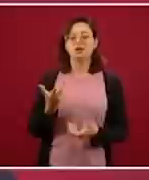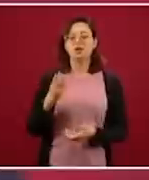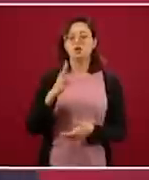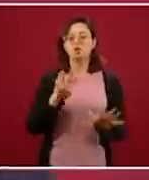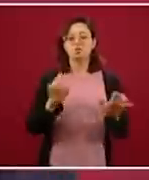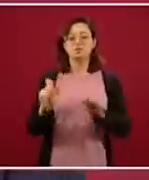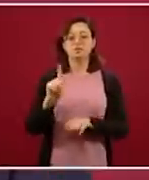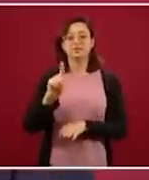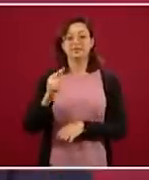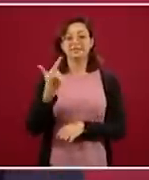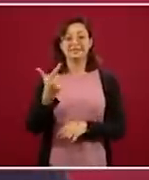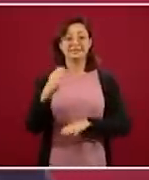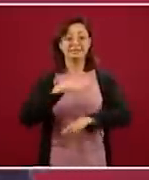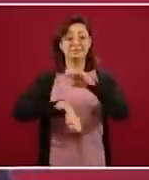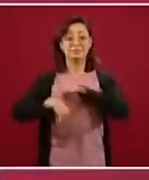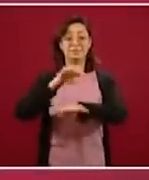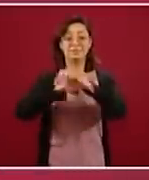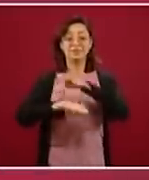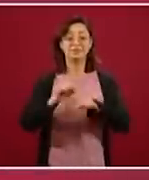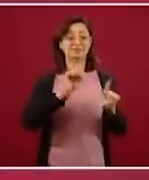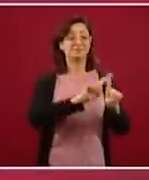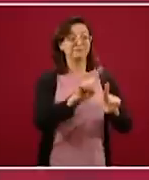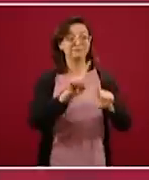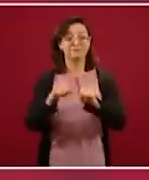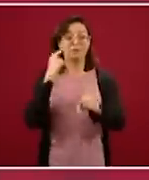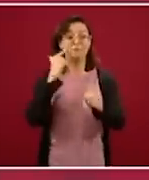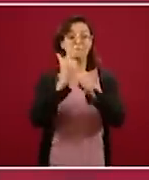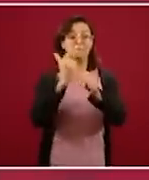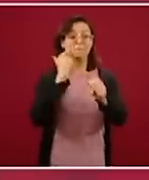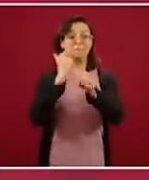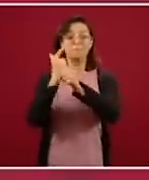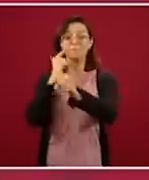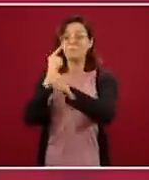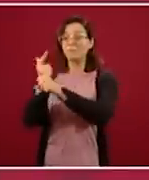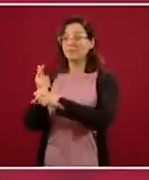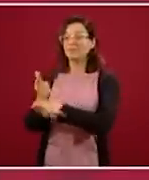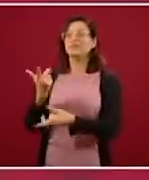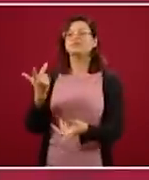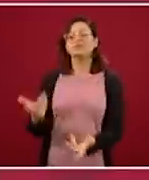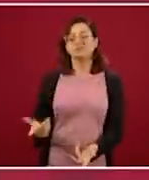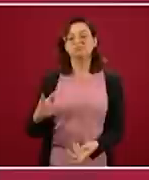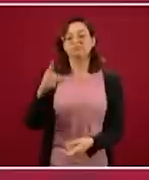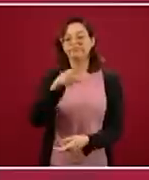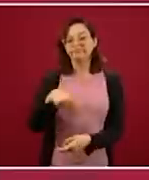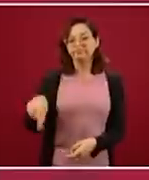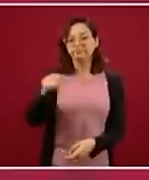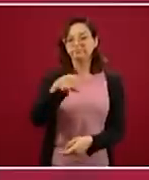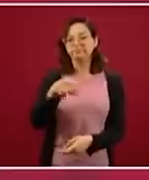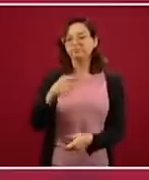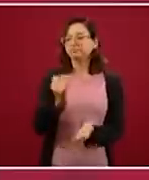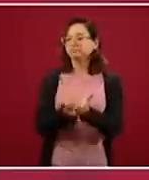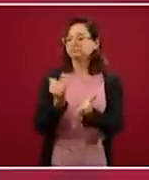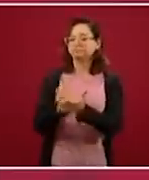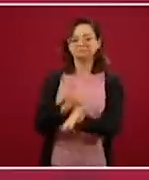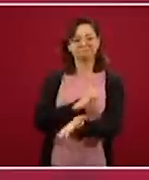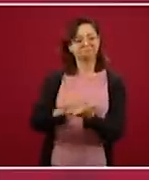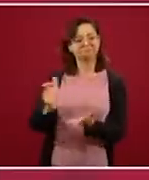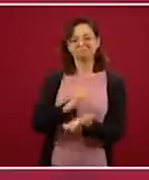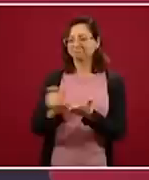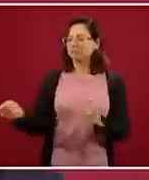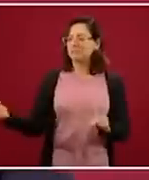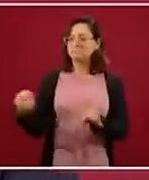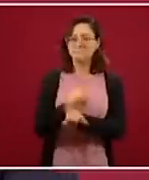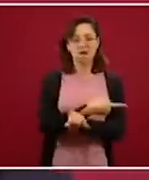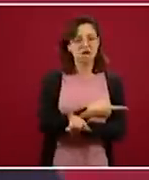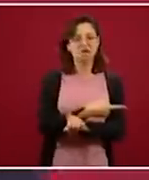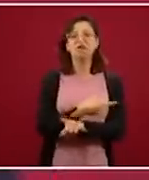977 empresas que ellos habían detectado, ellas y ellos en el SAT, habían detectado como casos de defraudación